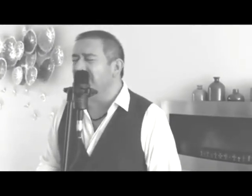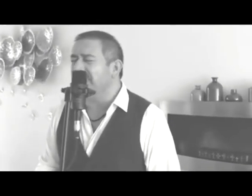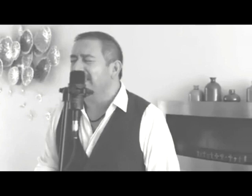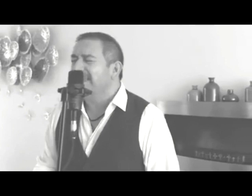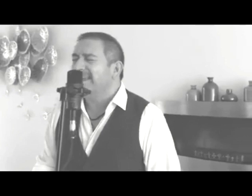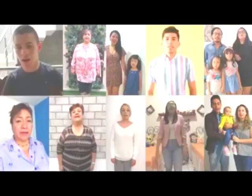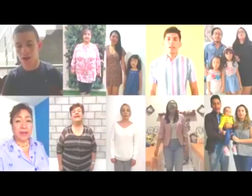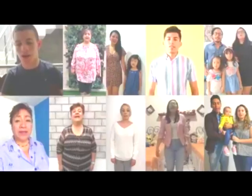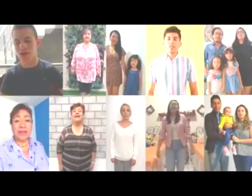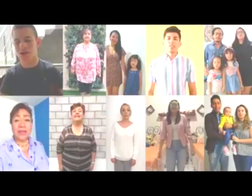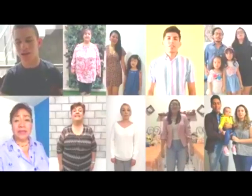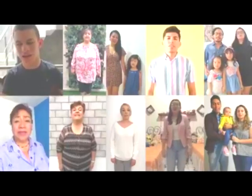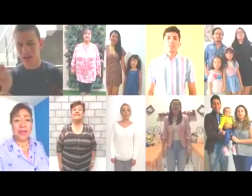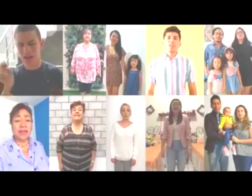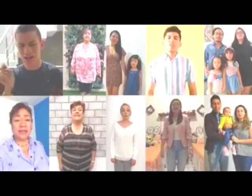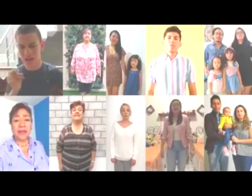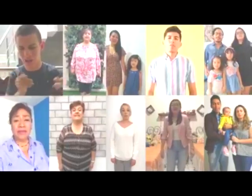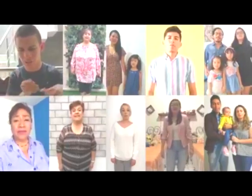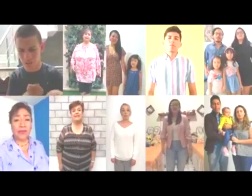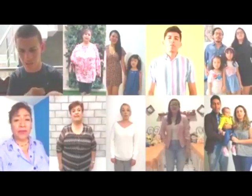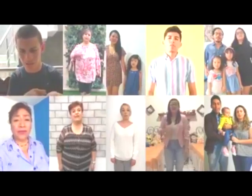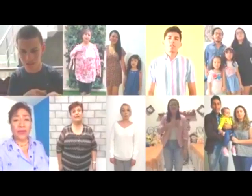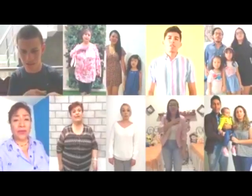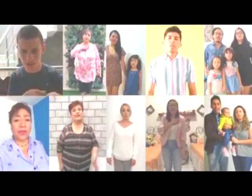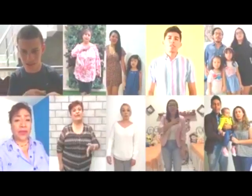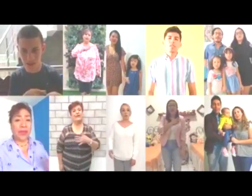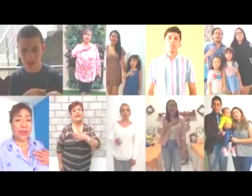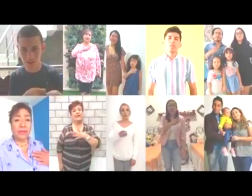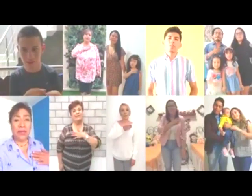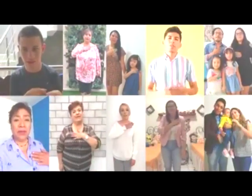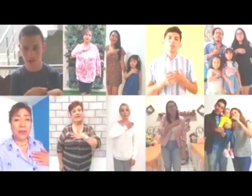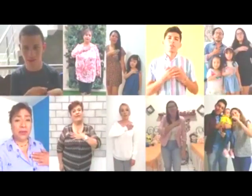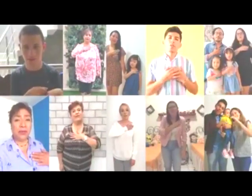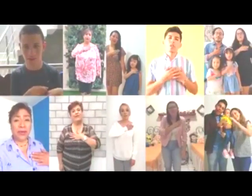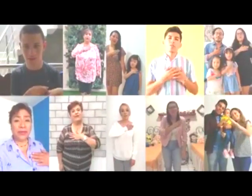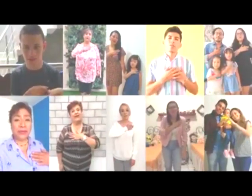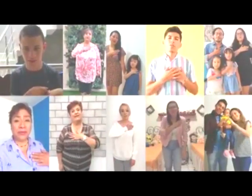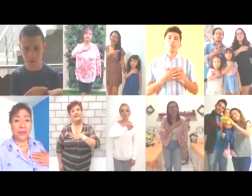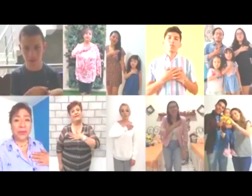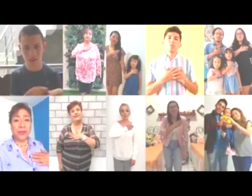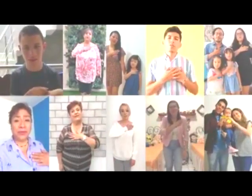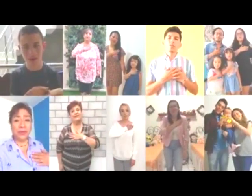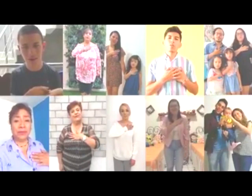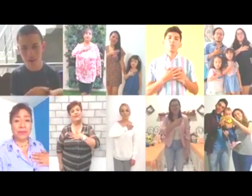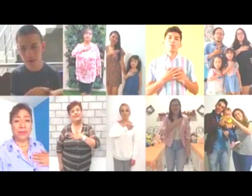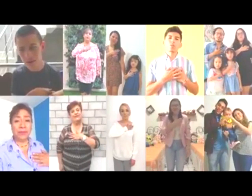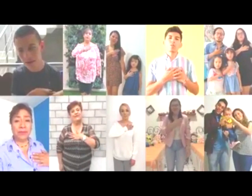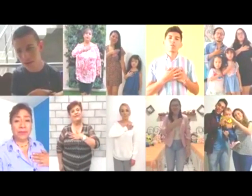vocación. Gracias desde el fondo de mi